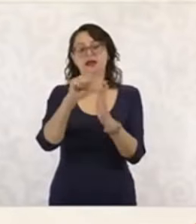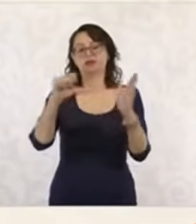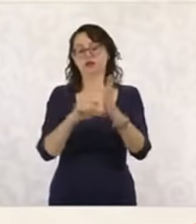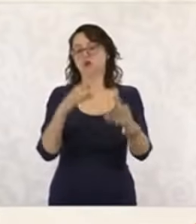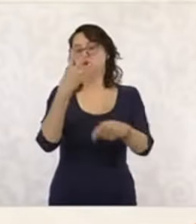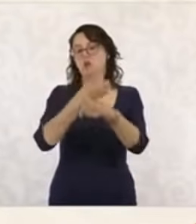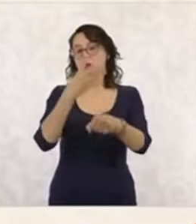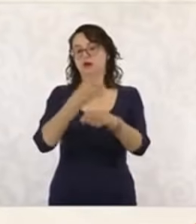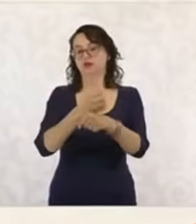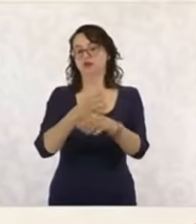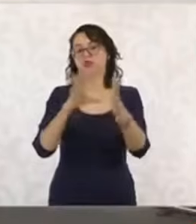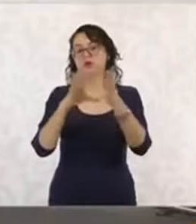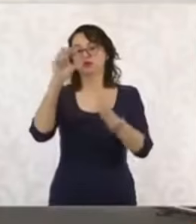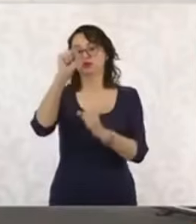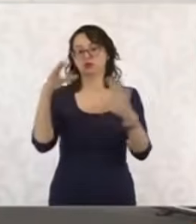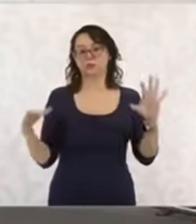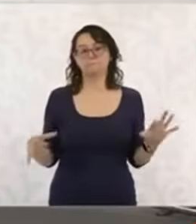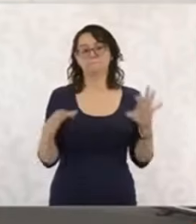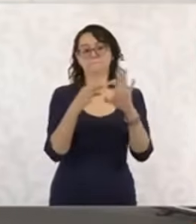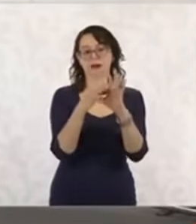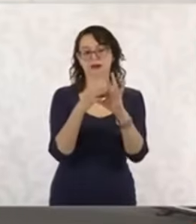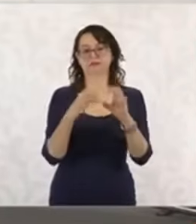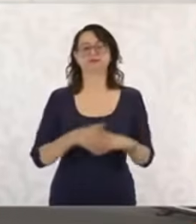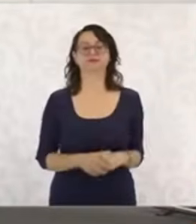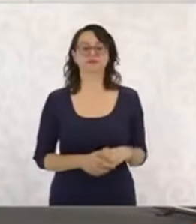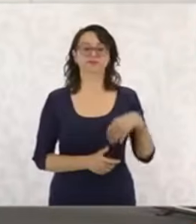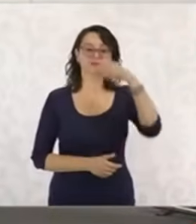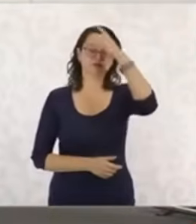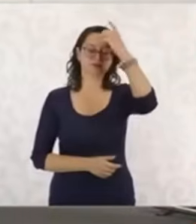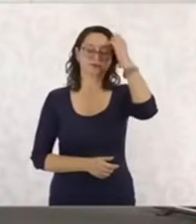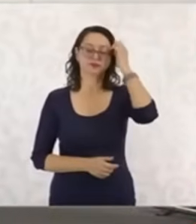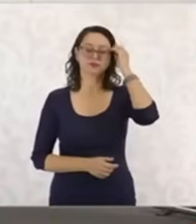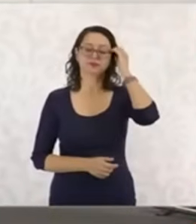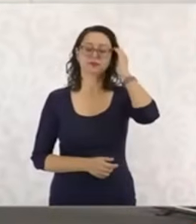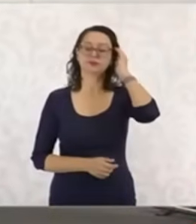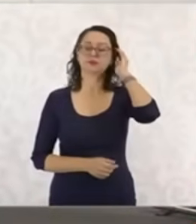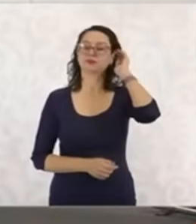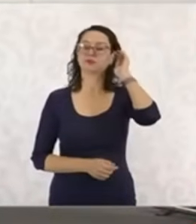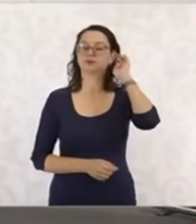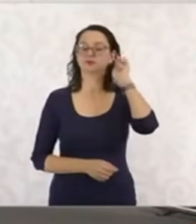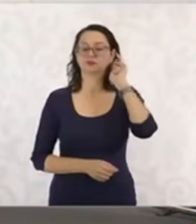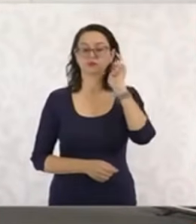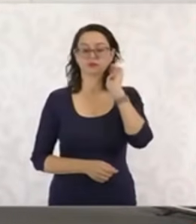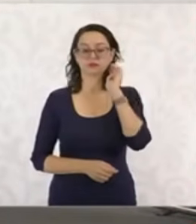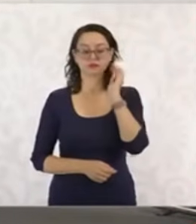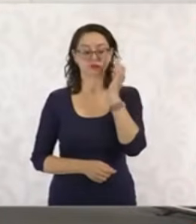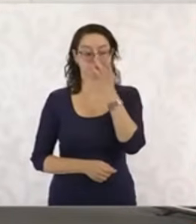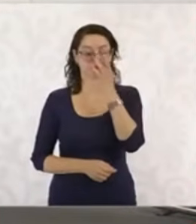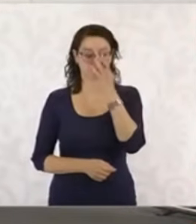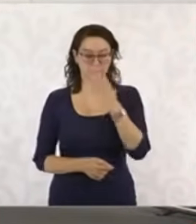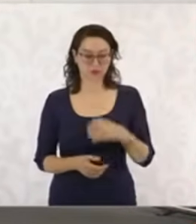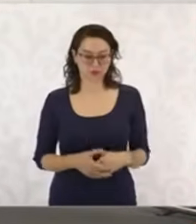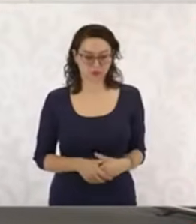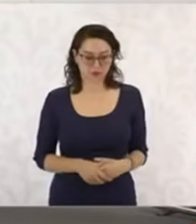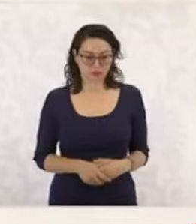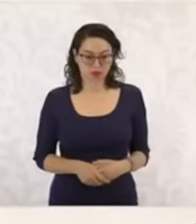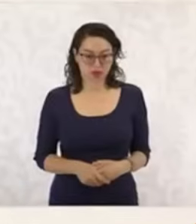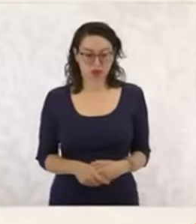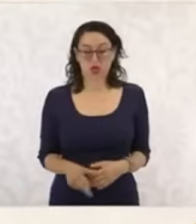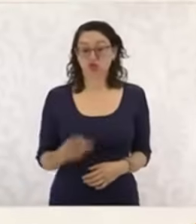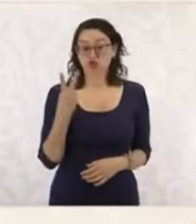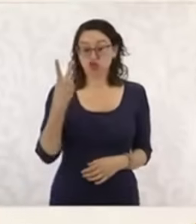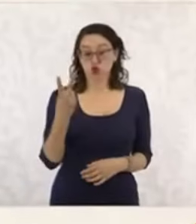de la Constitución. Pasamos a la siguiente, por favor. Bueno, dos aspectos muy importantes que derivan de este ordenamiento